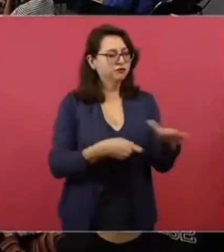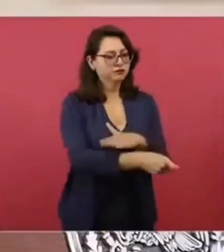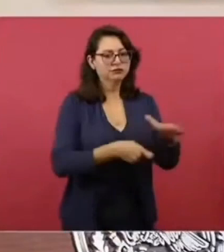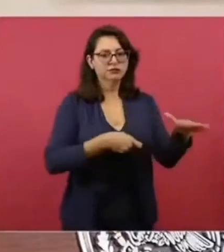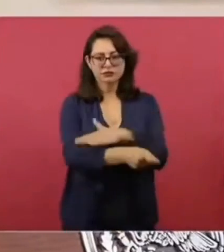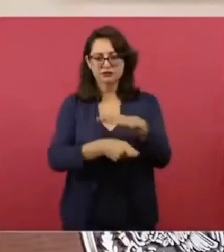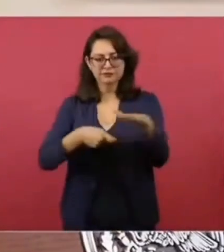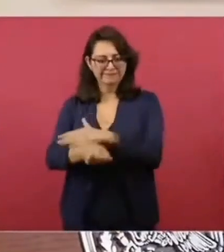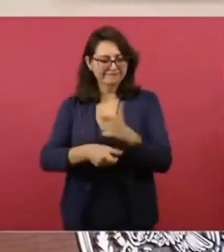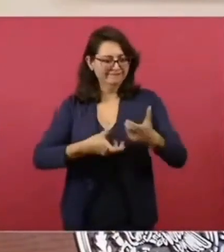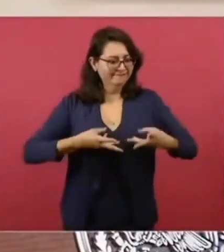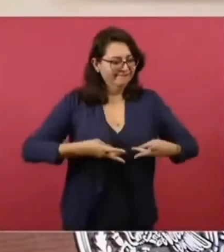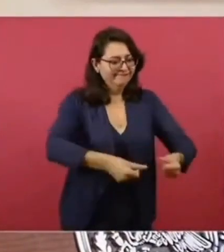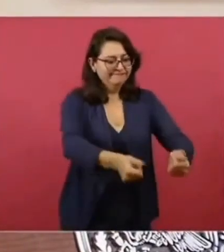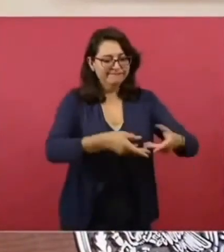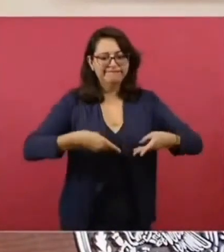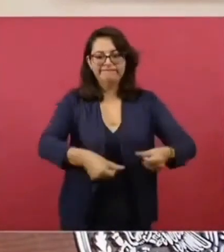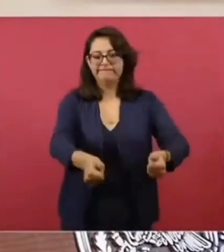y